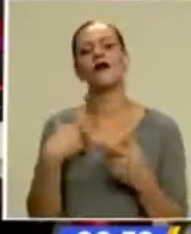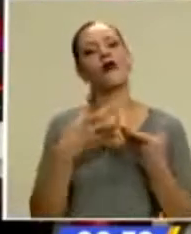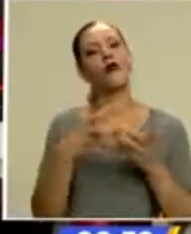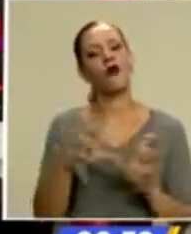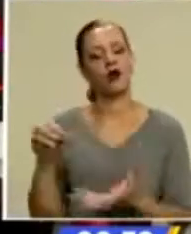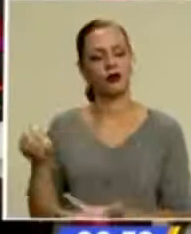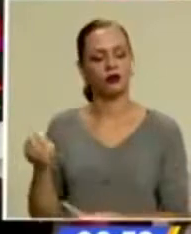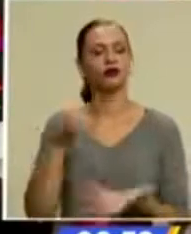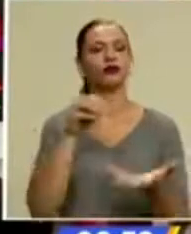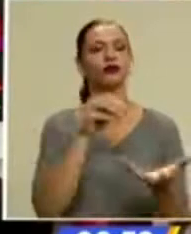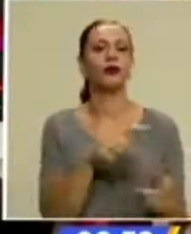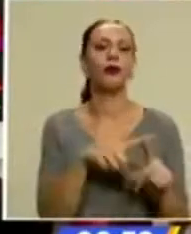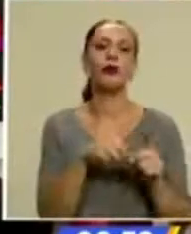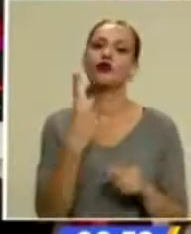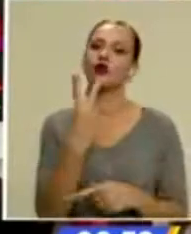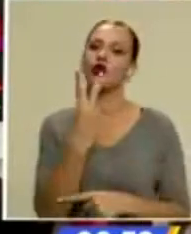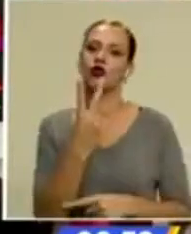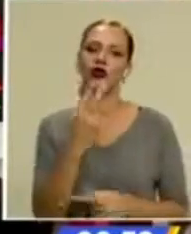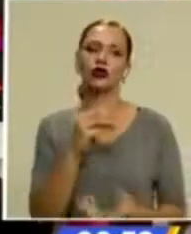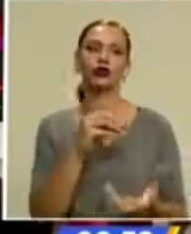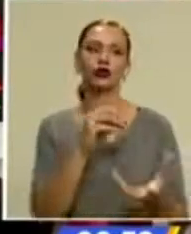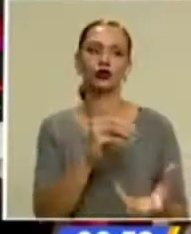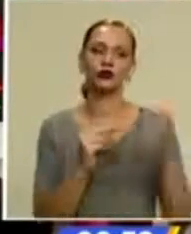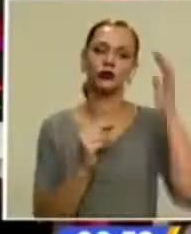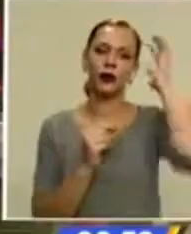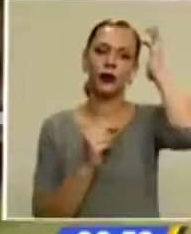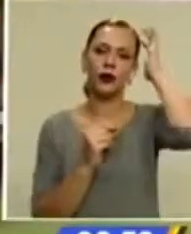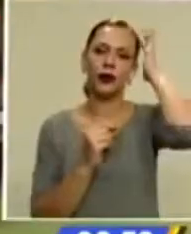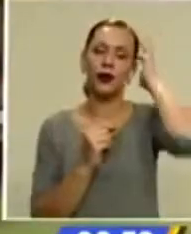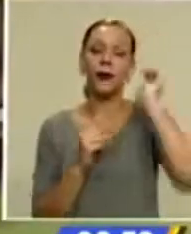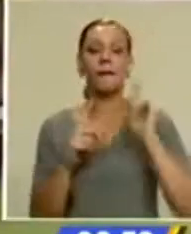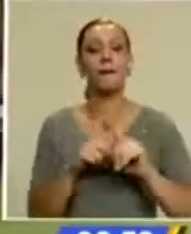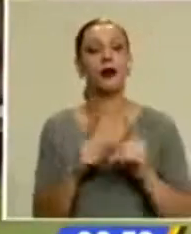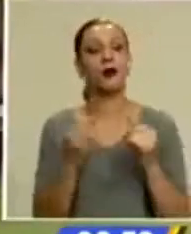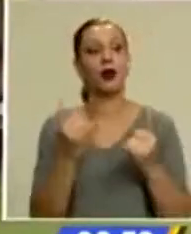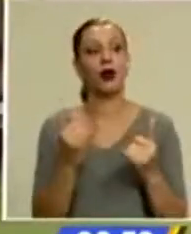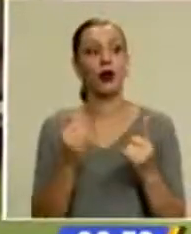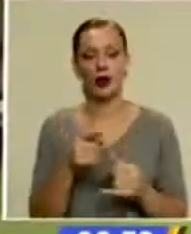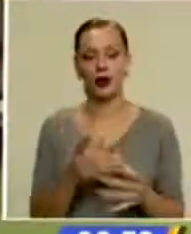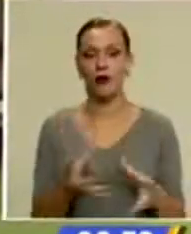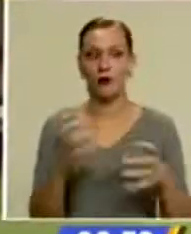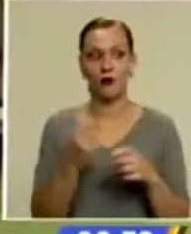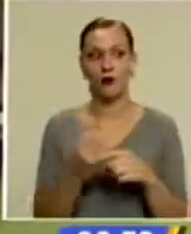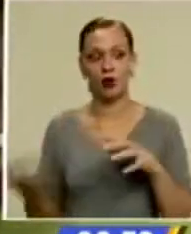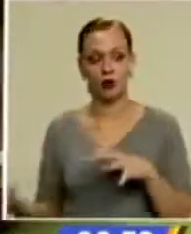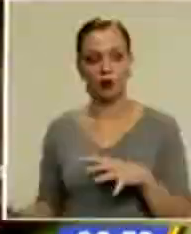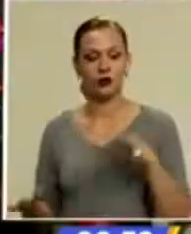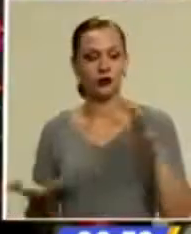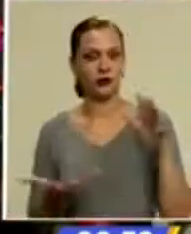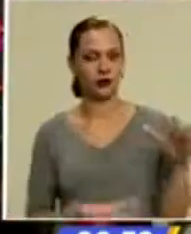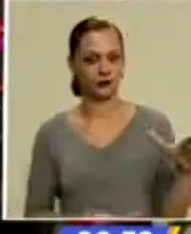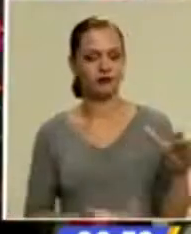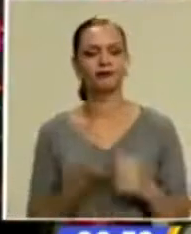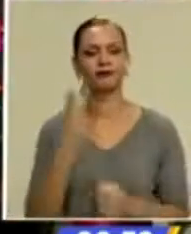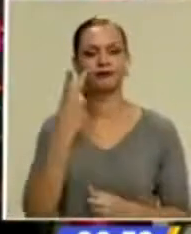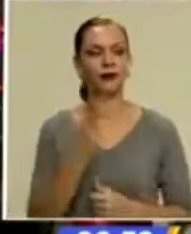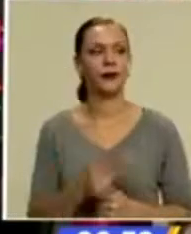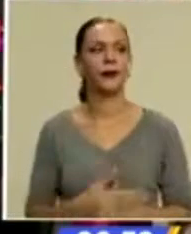huevos. Ok, pero solo pusieron de origen dos. Animal. Pero, Sergio, aquí en esta bolsita que yo traje, que te voy a